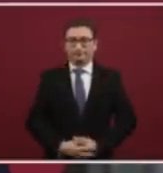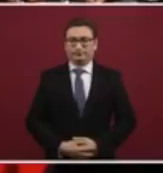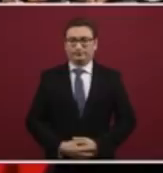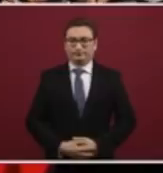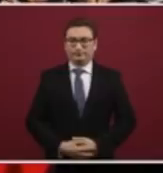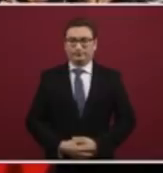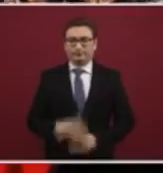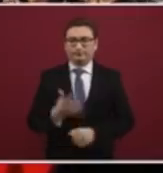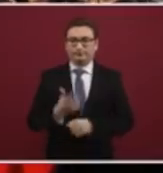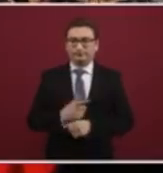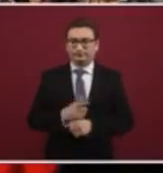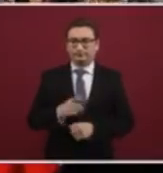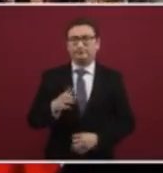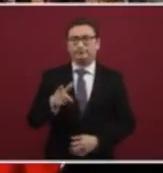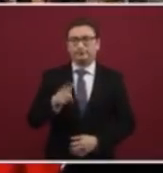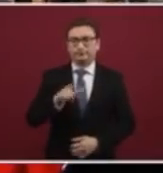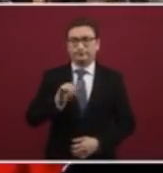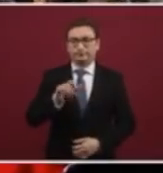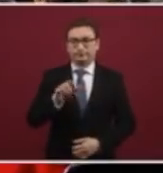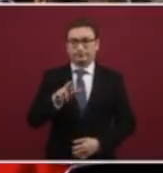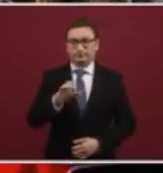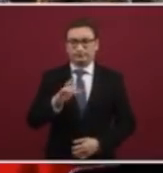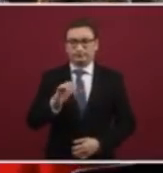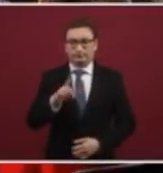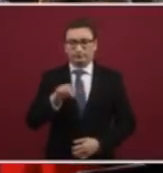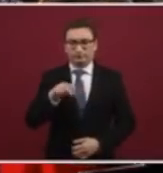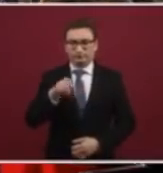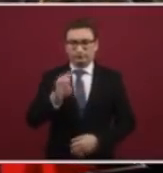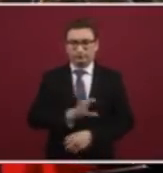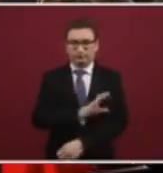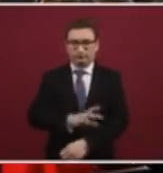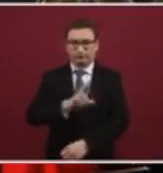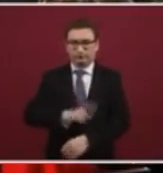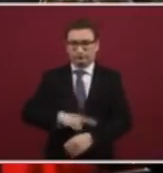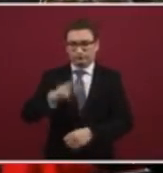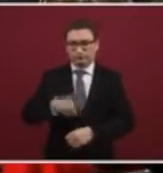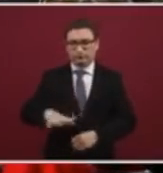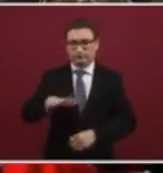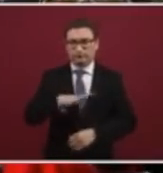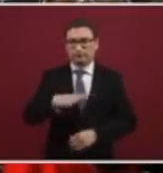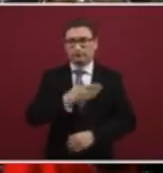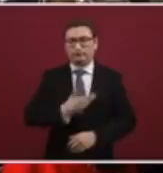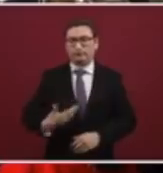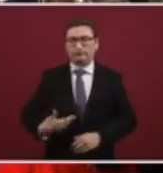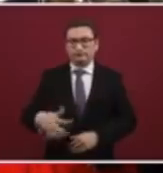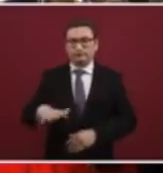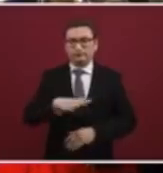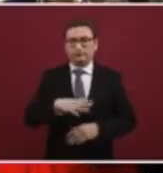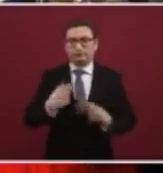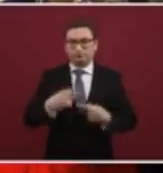licenciado lázaro cárdenas coordinador de asesores de la presidencia de la república'